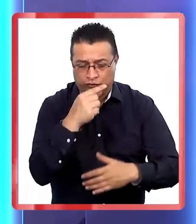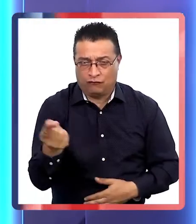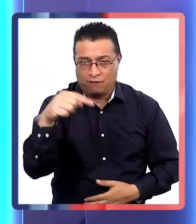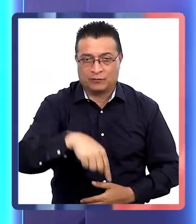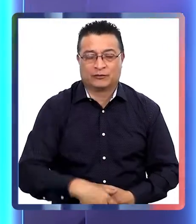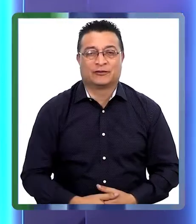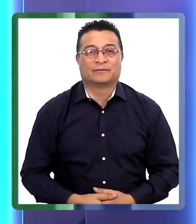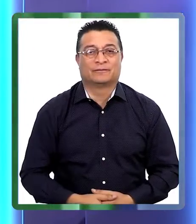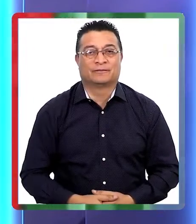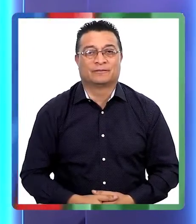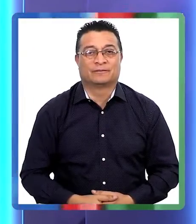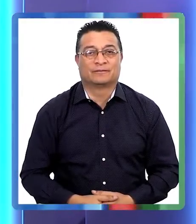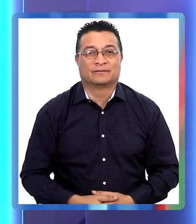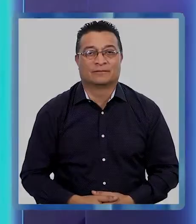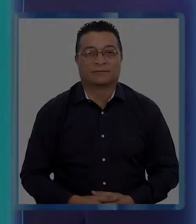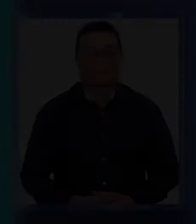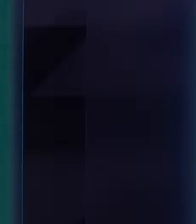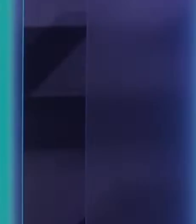y regresamos de inmediato, no se vayan.